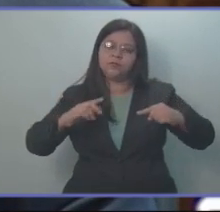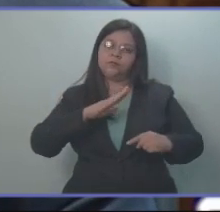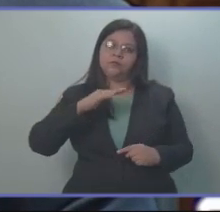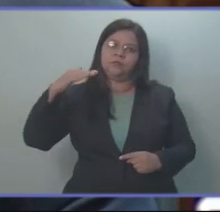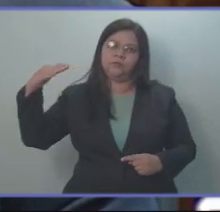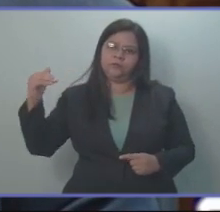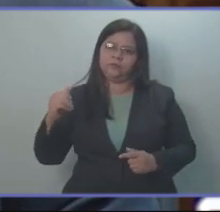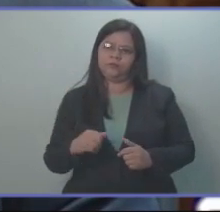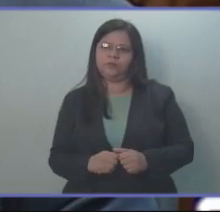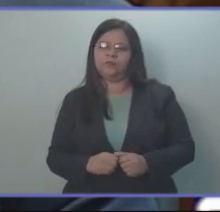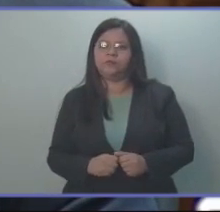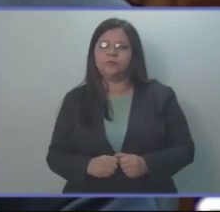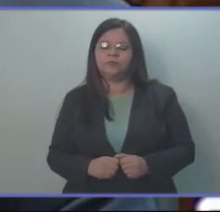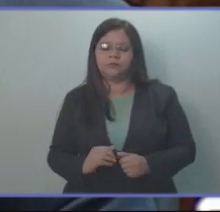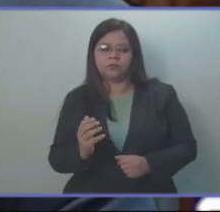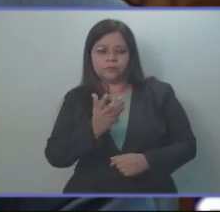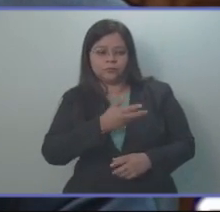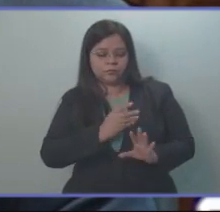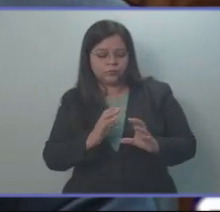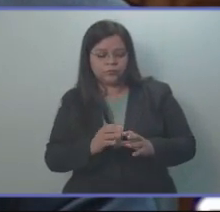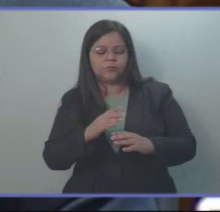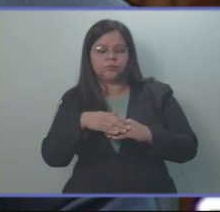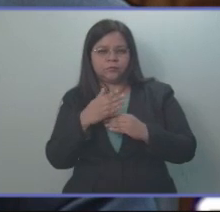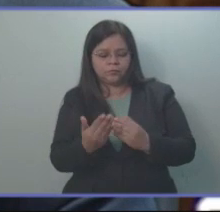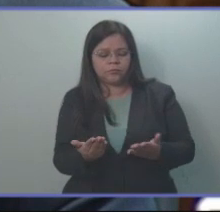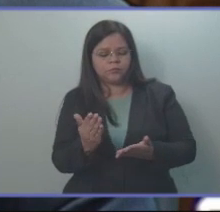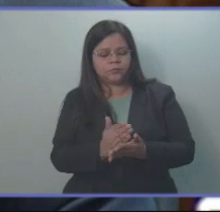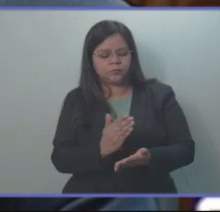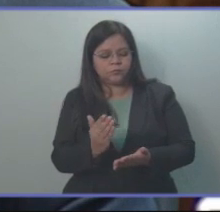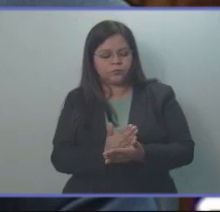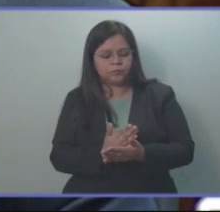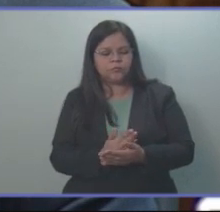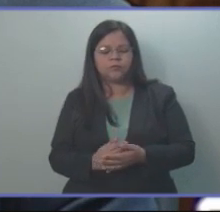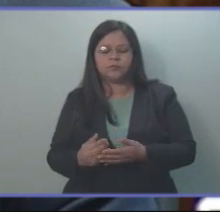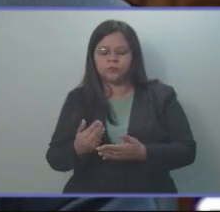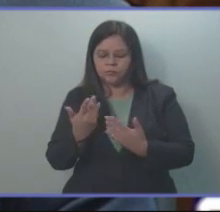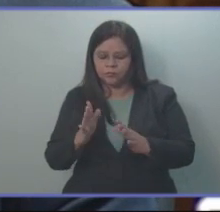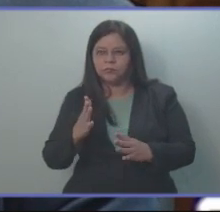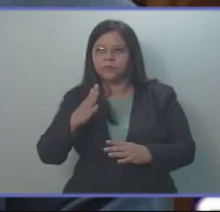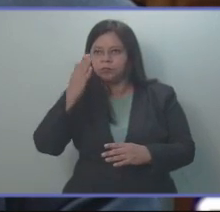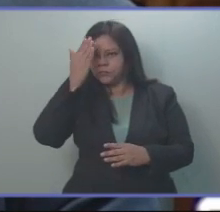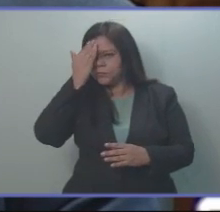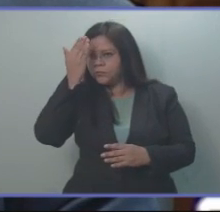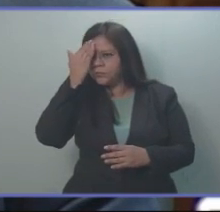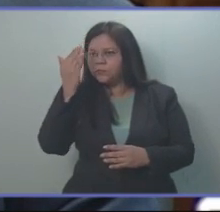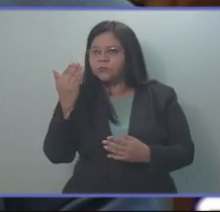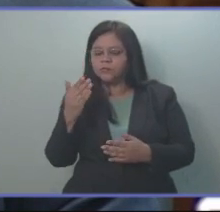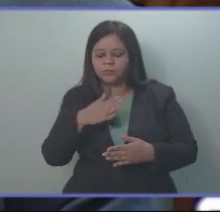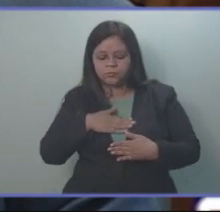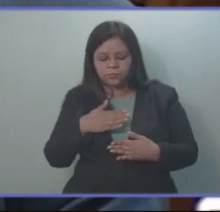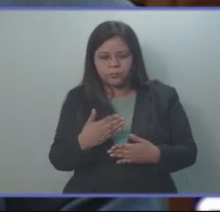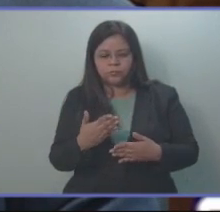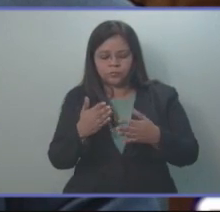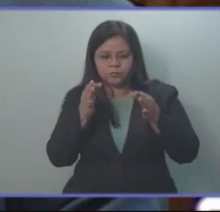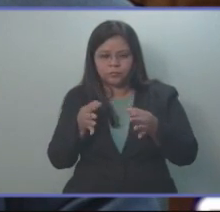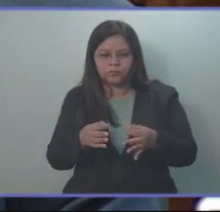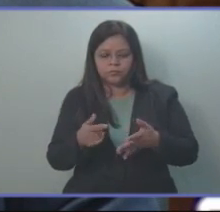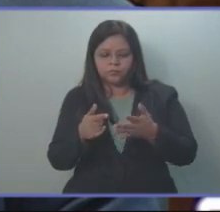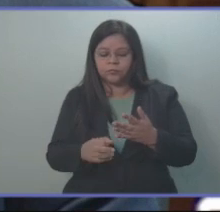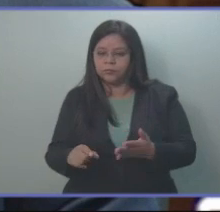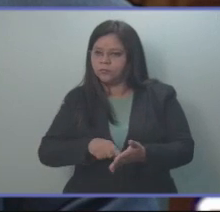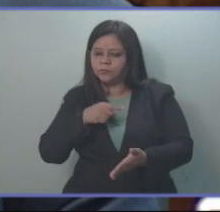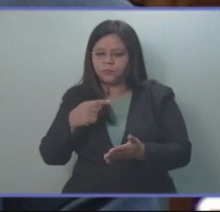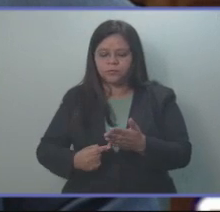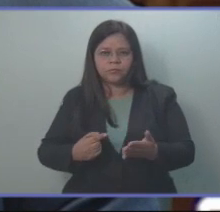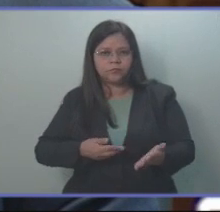extranjeros. La Comisión, luego del estudio de la iniciativa y de mérito y dada la existencia de disposiciones legales que prohíban la venta